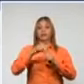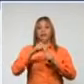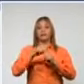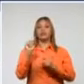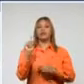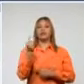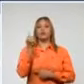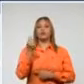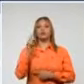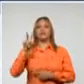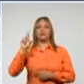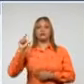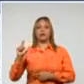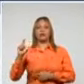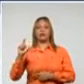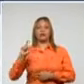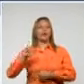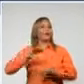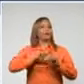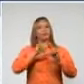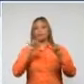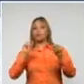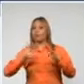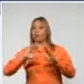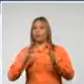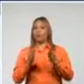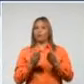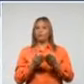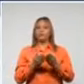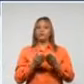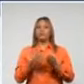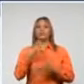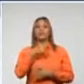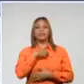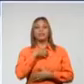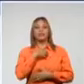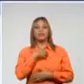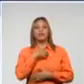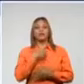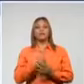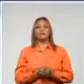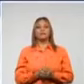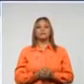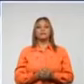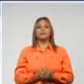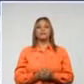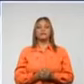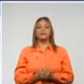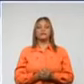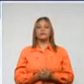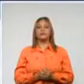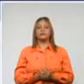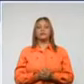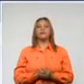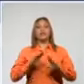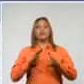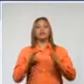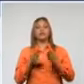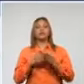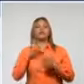Clara. Los restantes, pues todos tenían, o en todos se pudo precisar, de